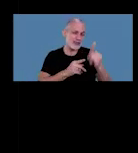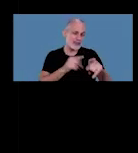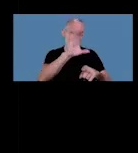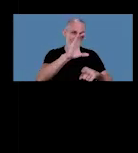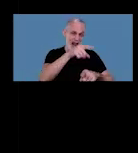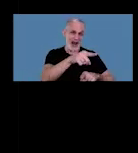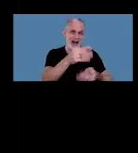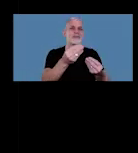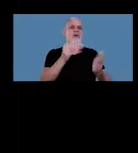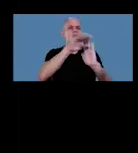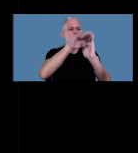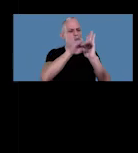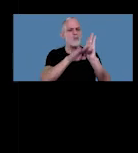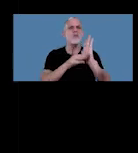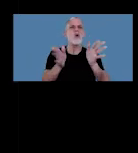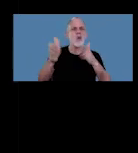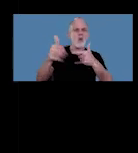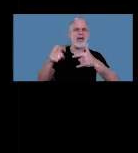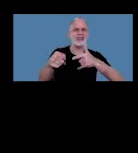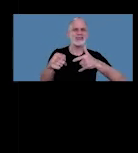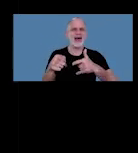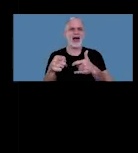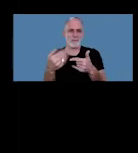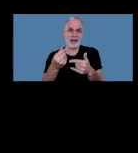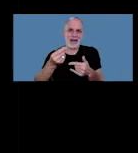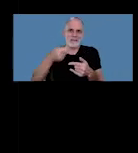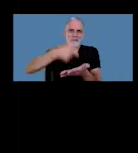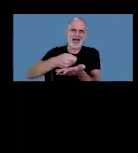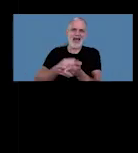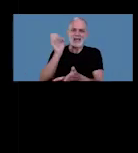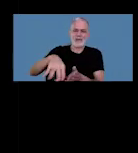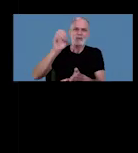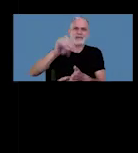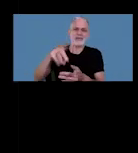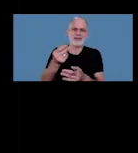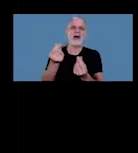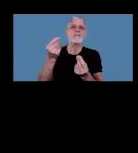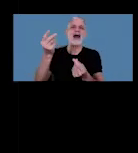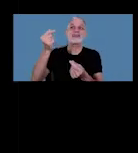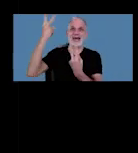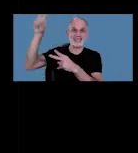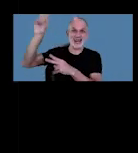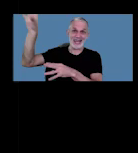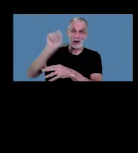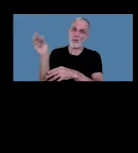requisitos que tiene que tener la cuenta, que después vamos a ver qué es, donde se depositan los fondos repatriados.